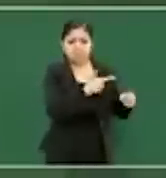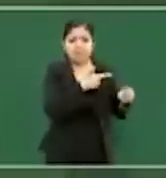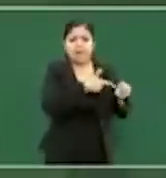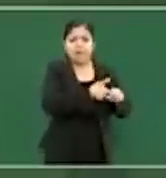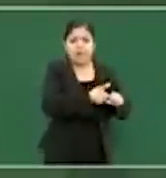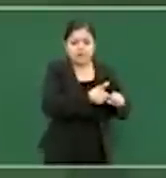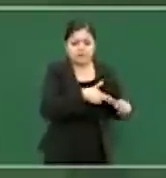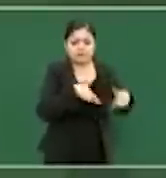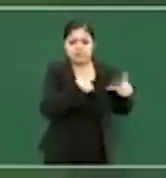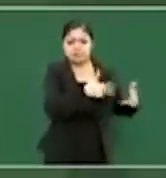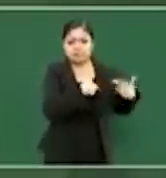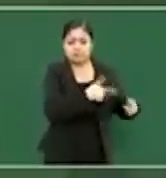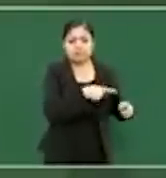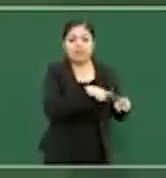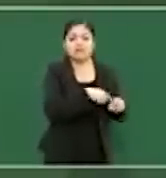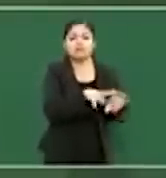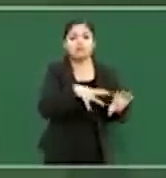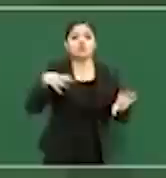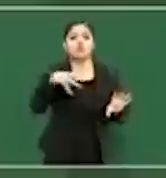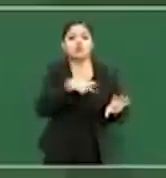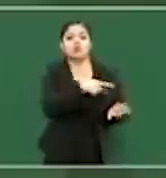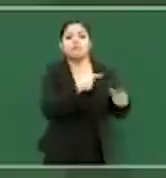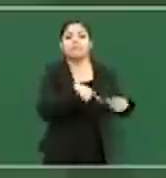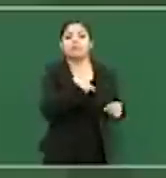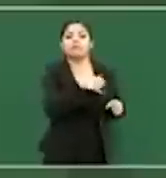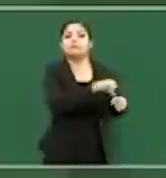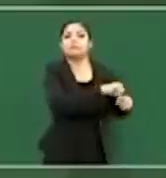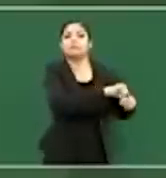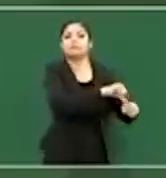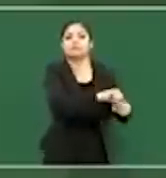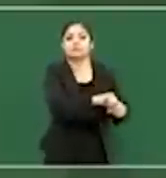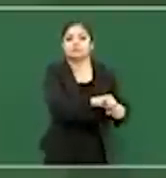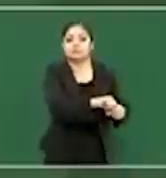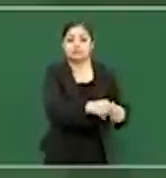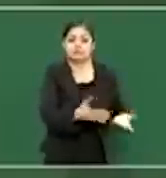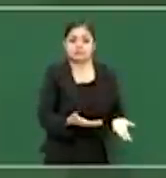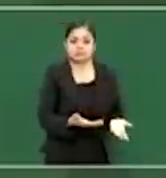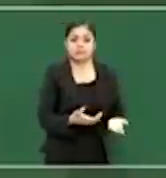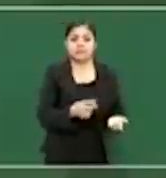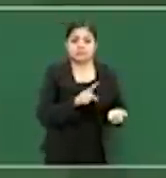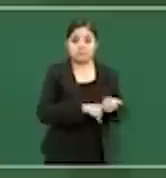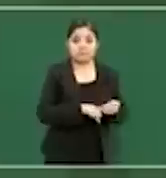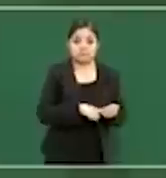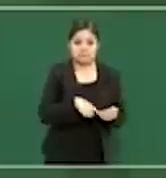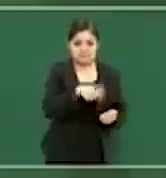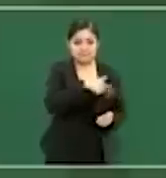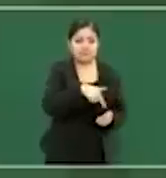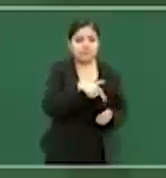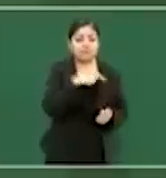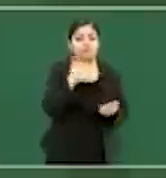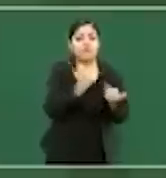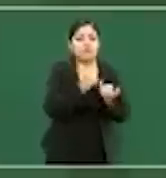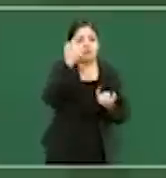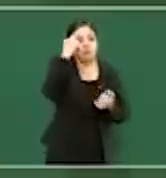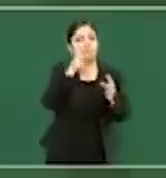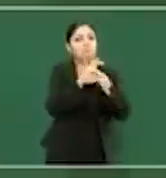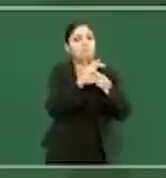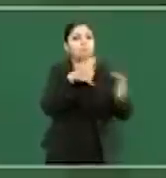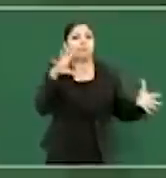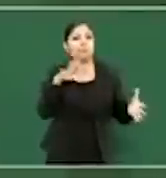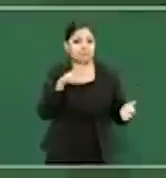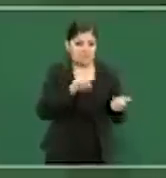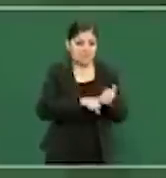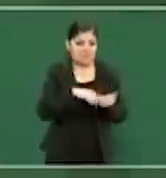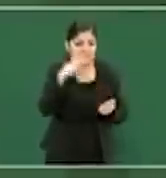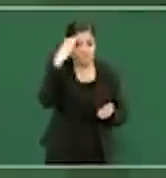gasolinas. Se había perdido hasta el sentido del riesgo, del